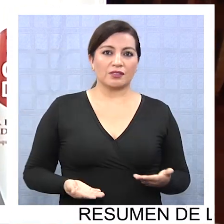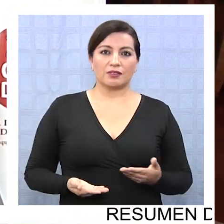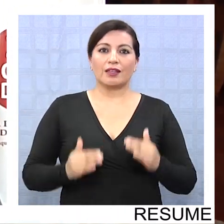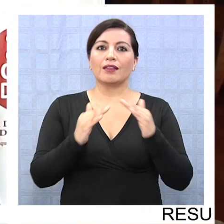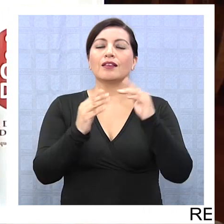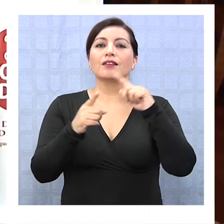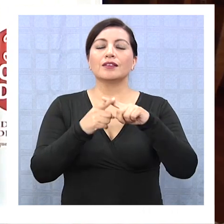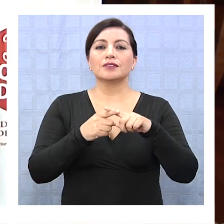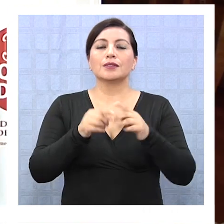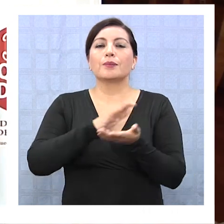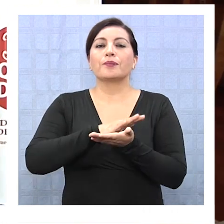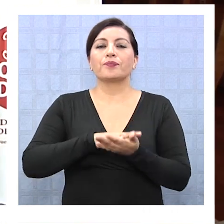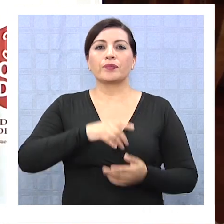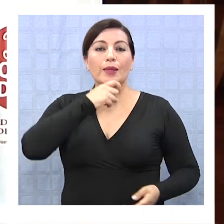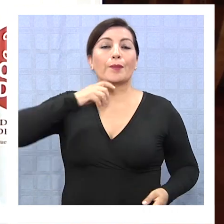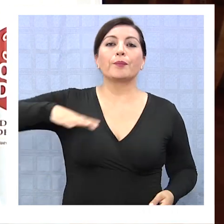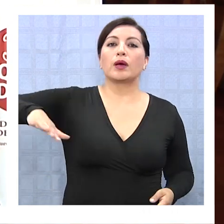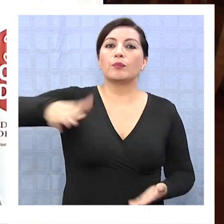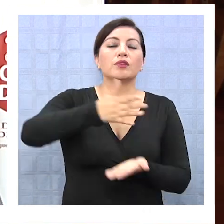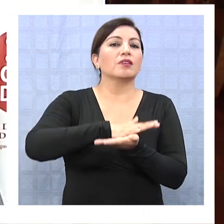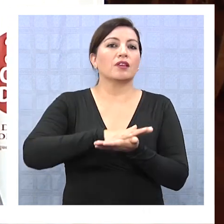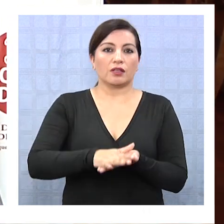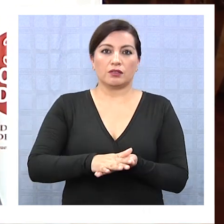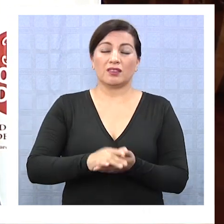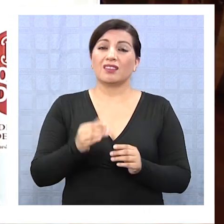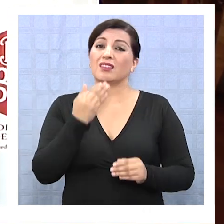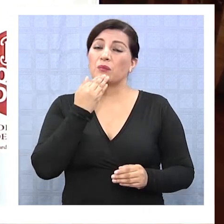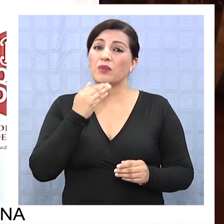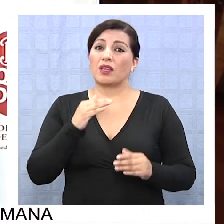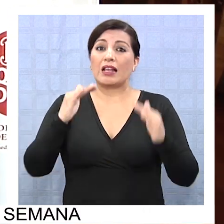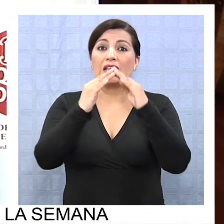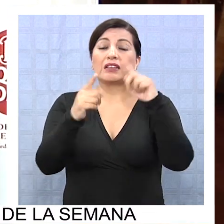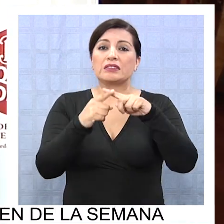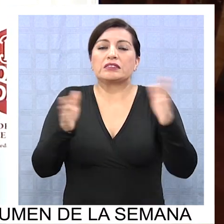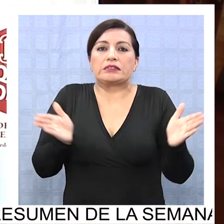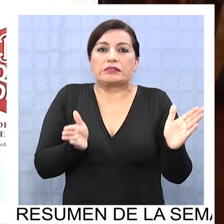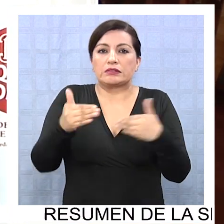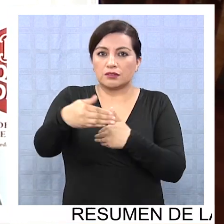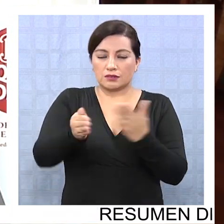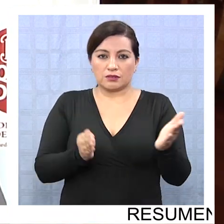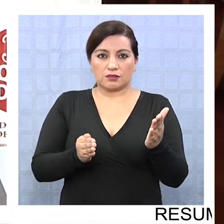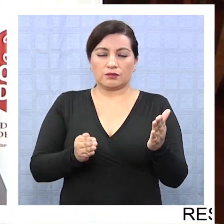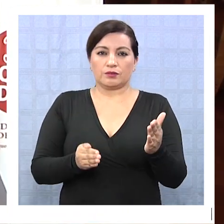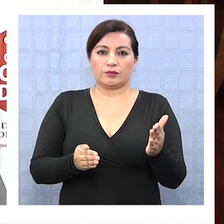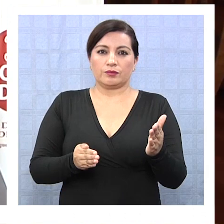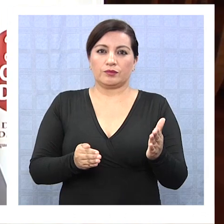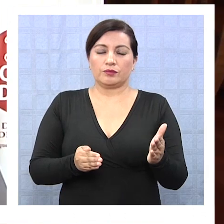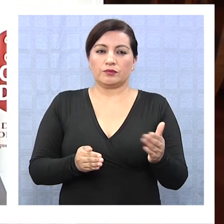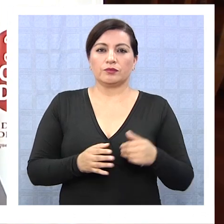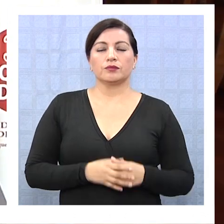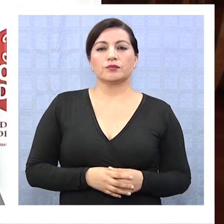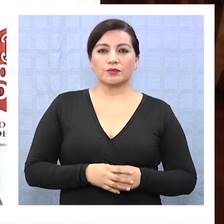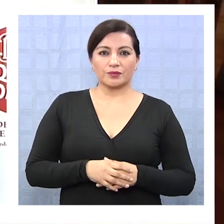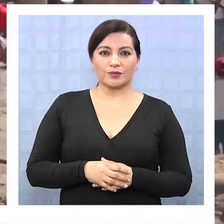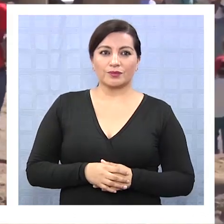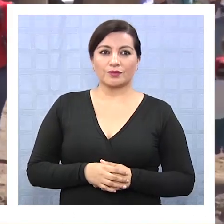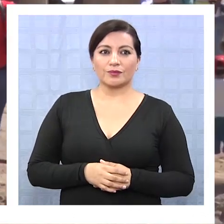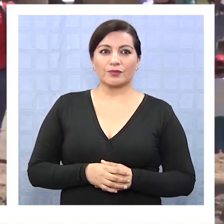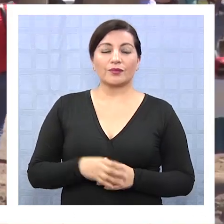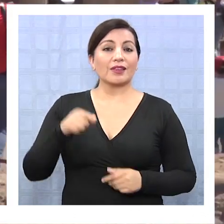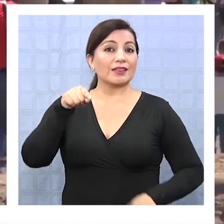muy bueno, va a ser la Iglesia de Pampino, es gratuito, pero son cupos limitados porque la Iglesia es limitado el lugar.